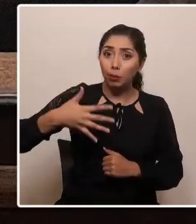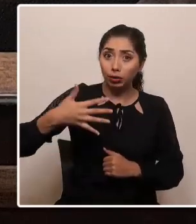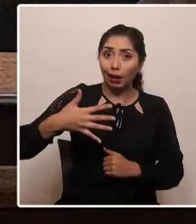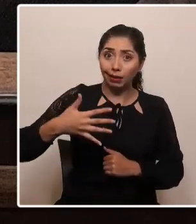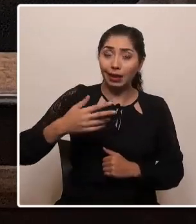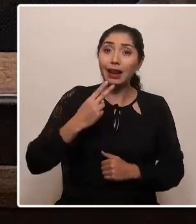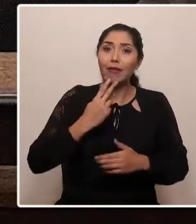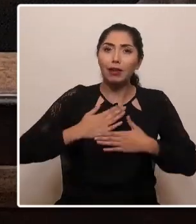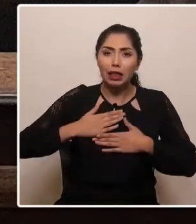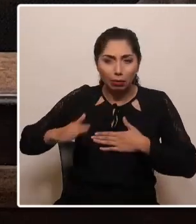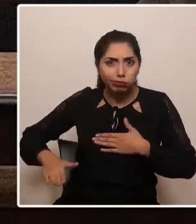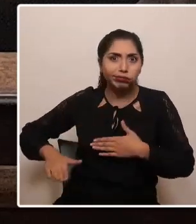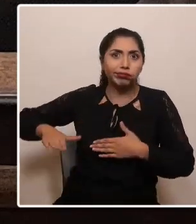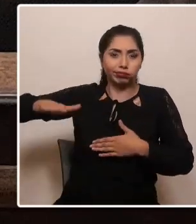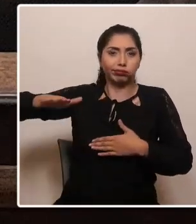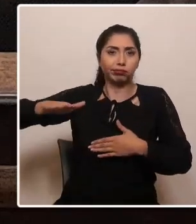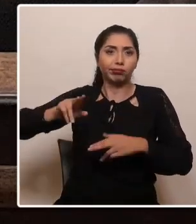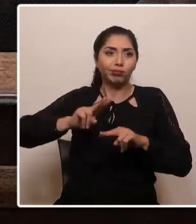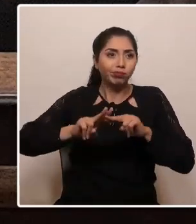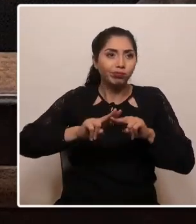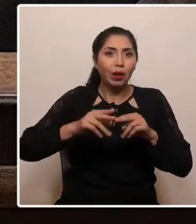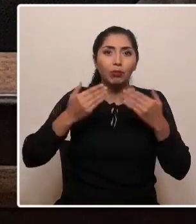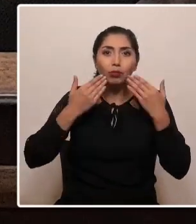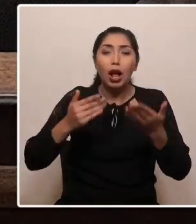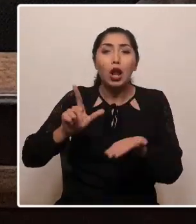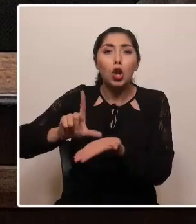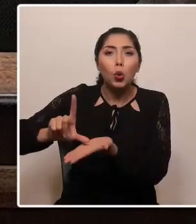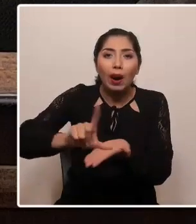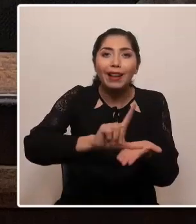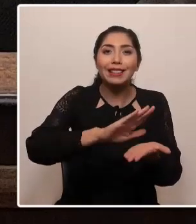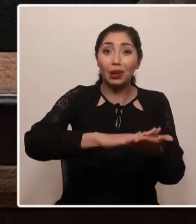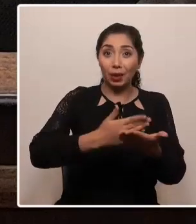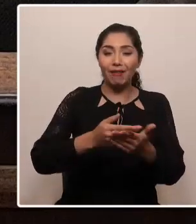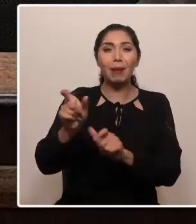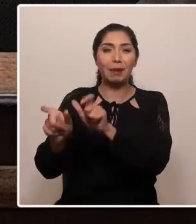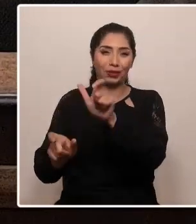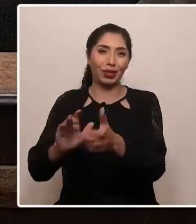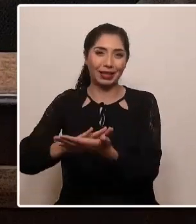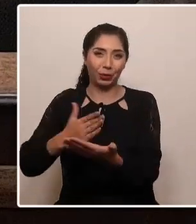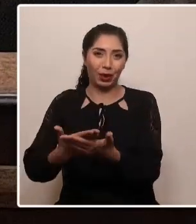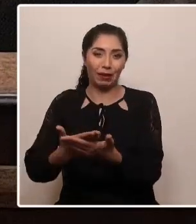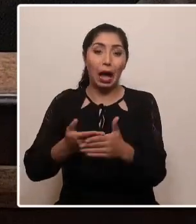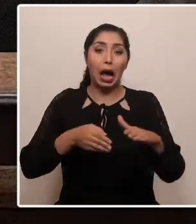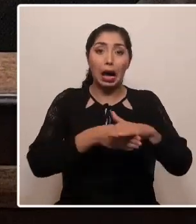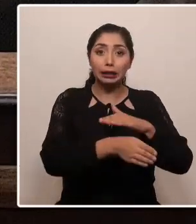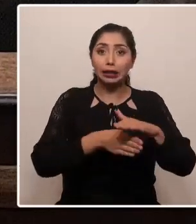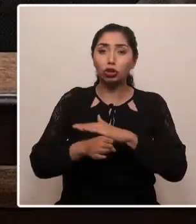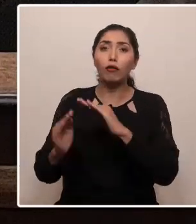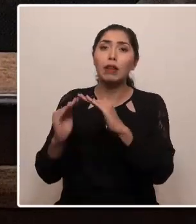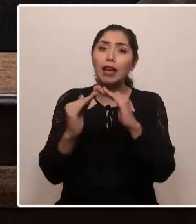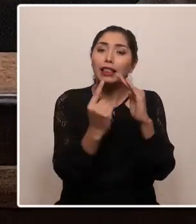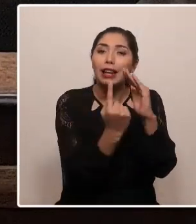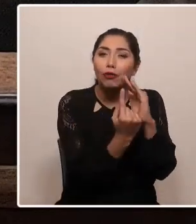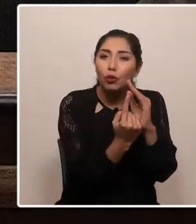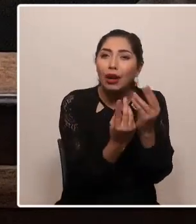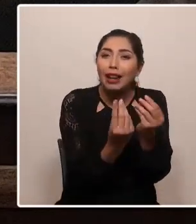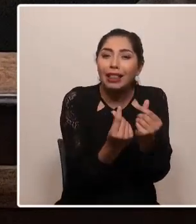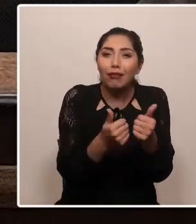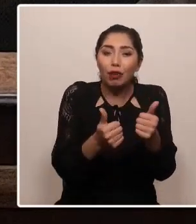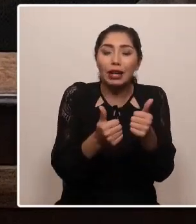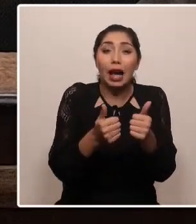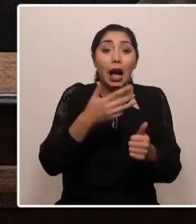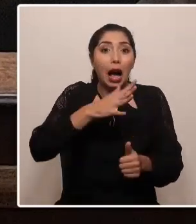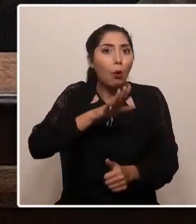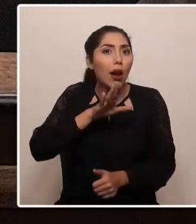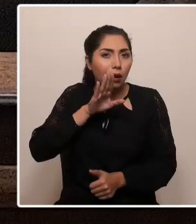la generación de lugares saludables, personas saludables, el acceso a vivienda y refugio de buena calidad, agua limpia, saneamiento, son